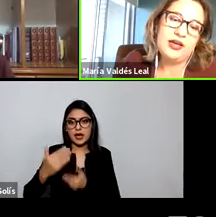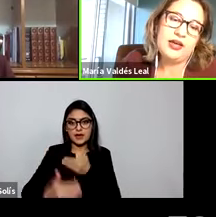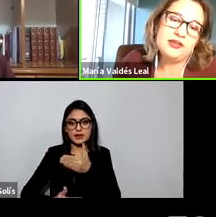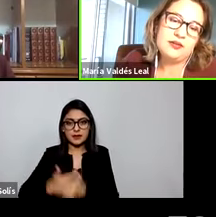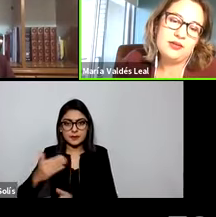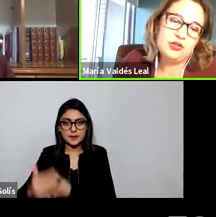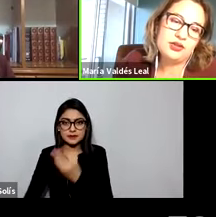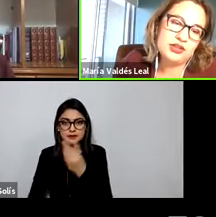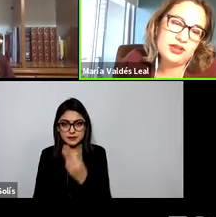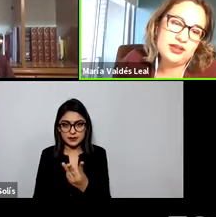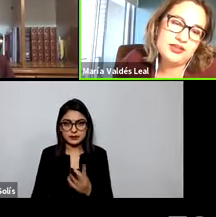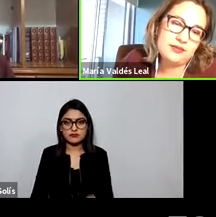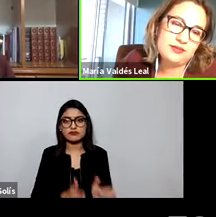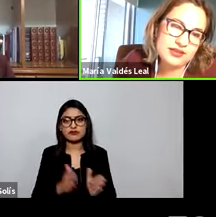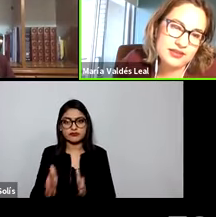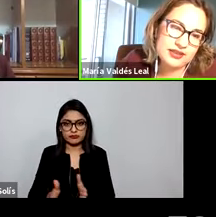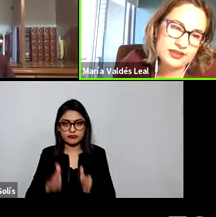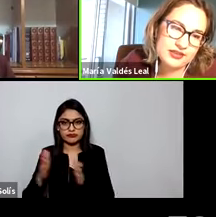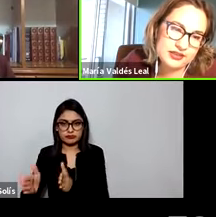que